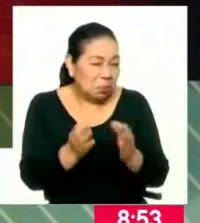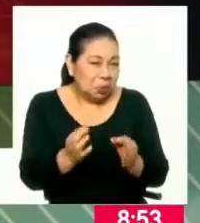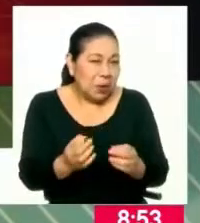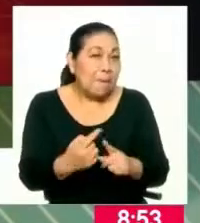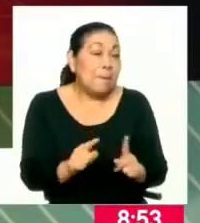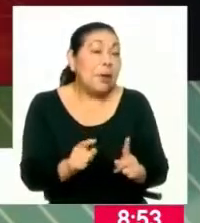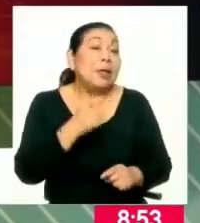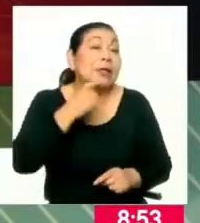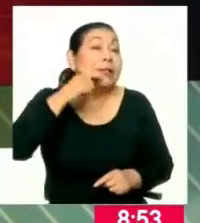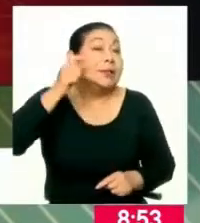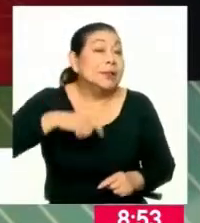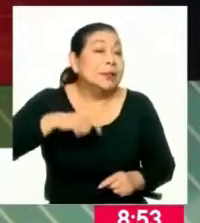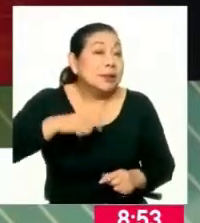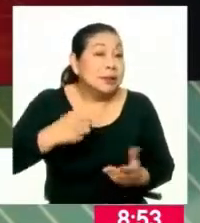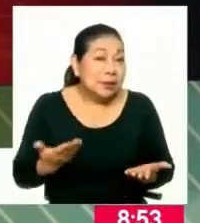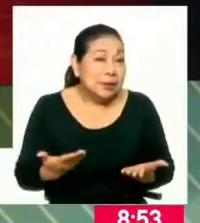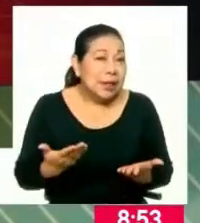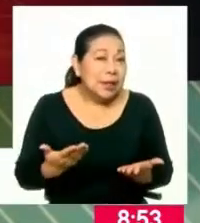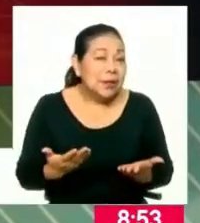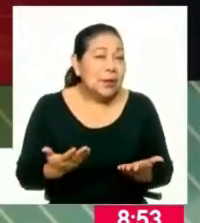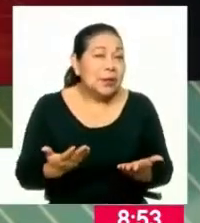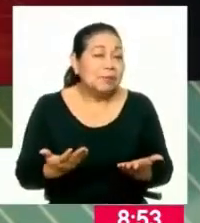correcto. Necesariamente el